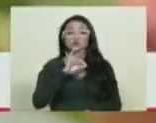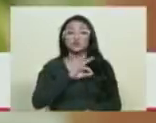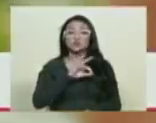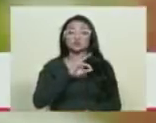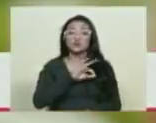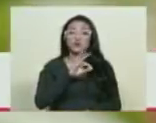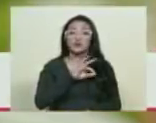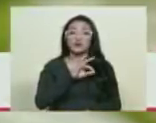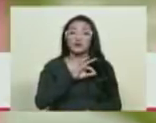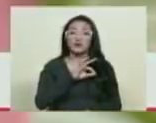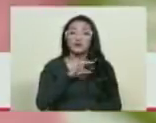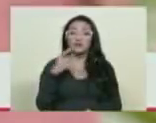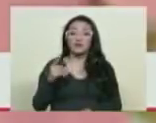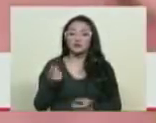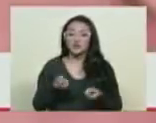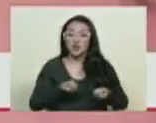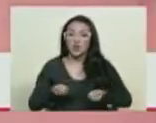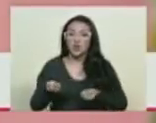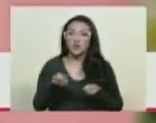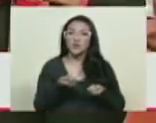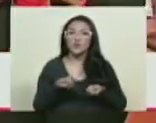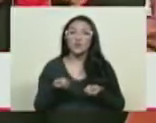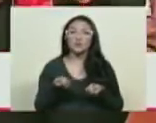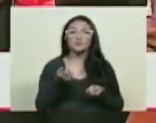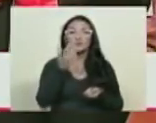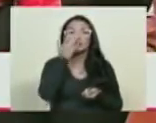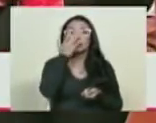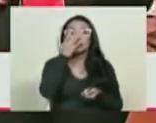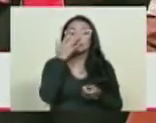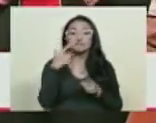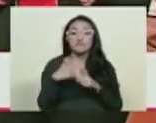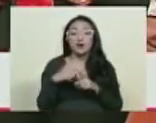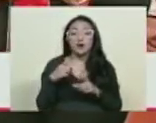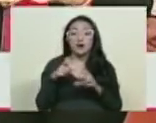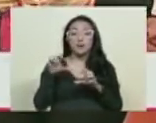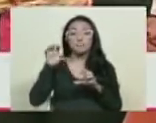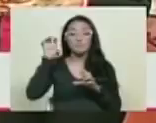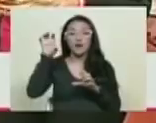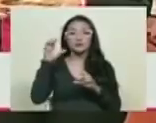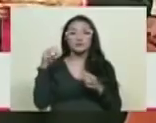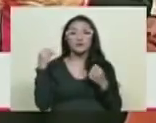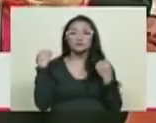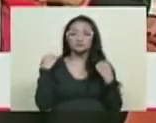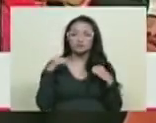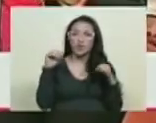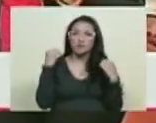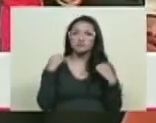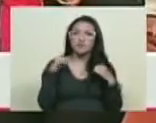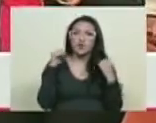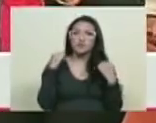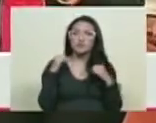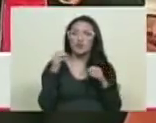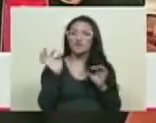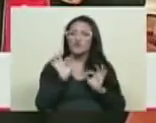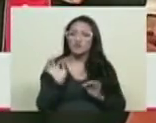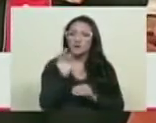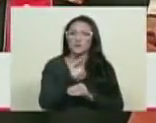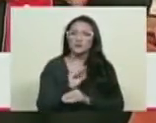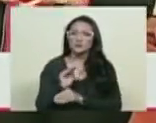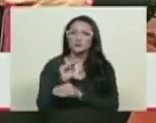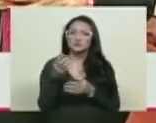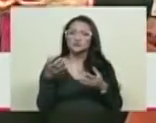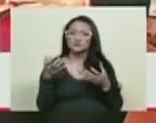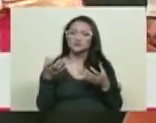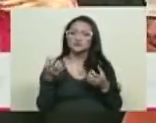compatriotas mis derechos económicos y el carné de la patria va ensayando cada vez más mecanismos de protección de seguridad